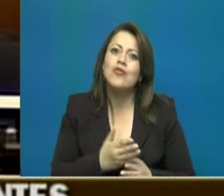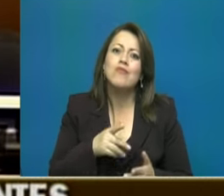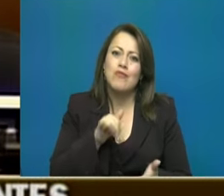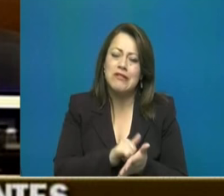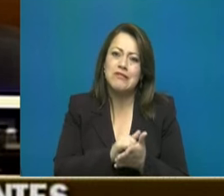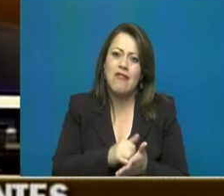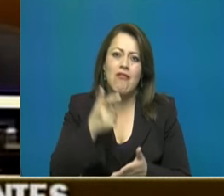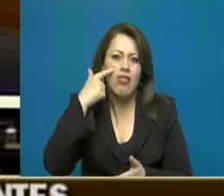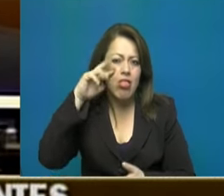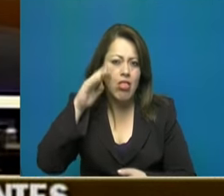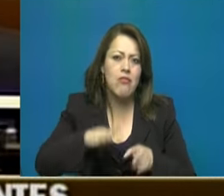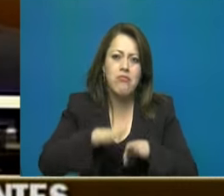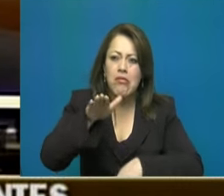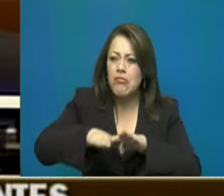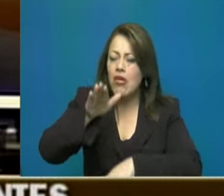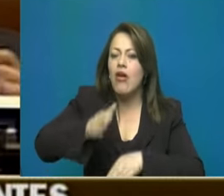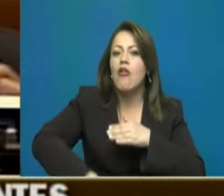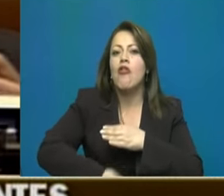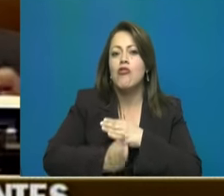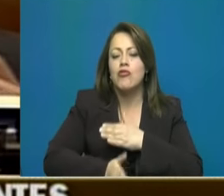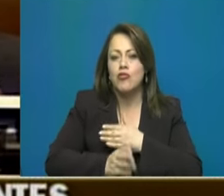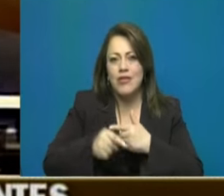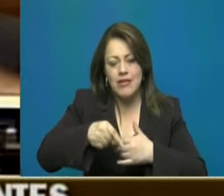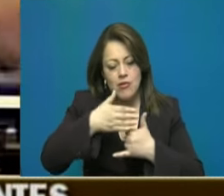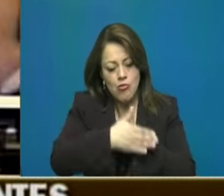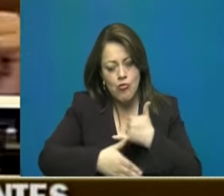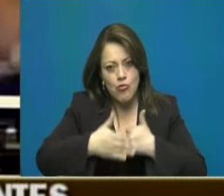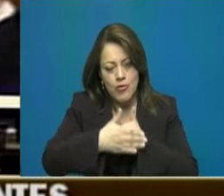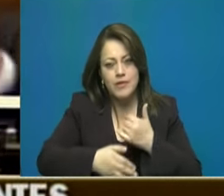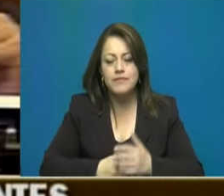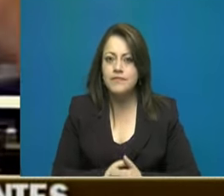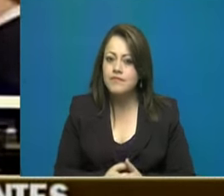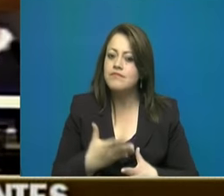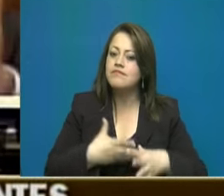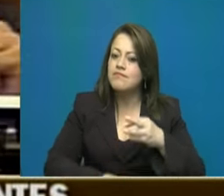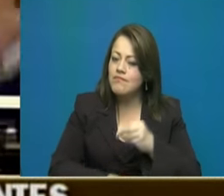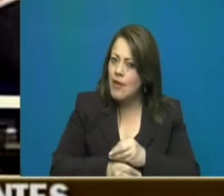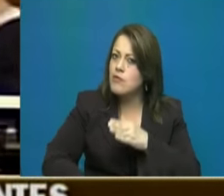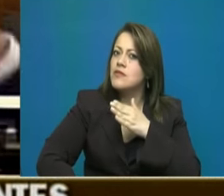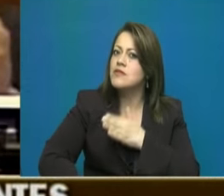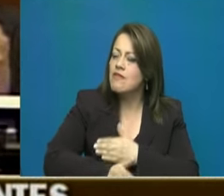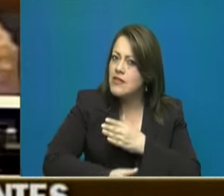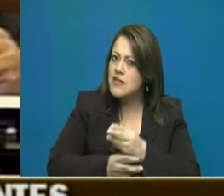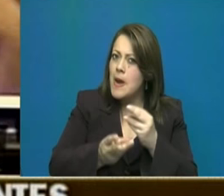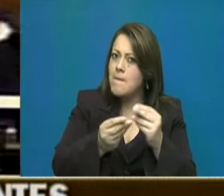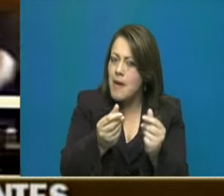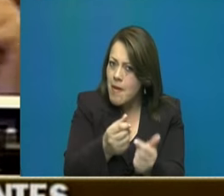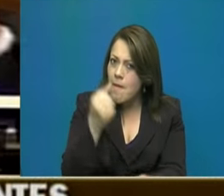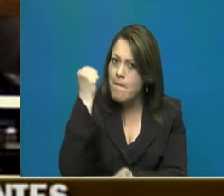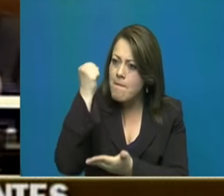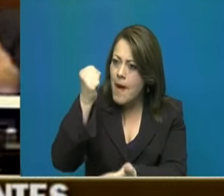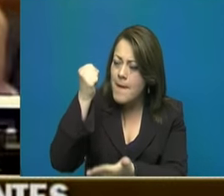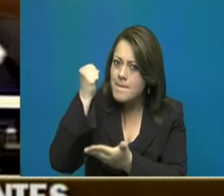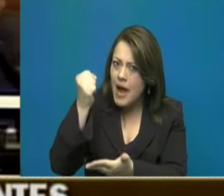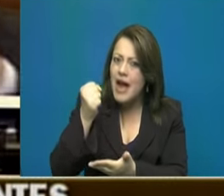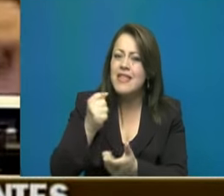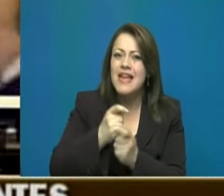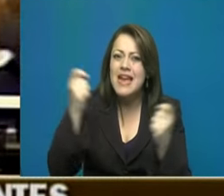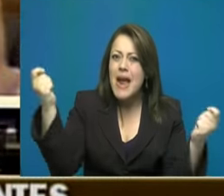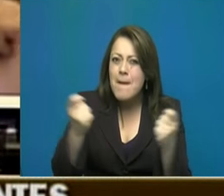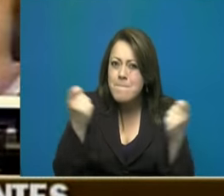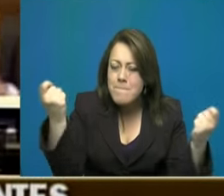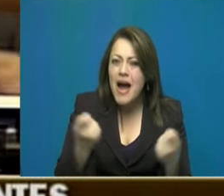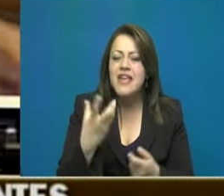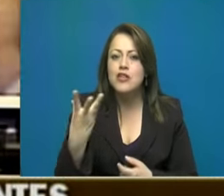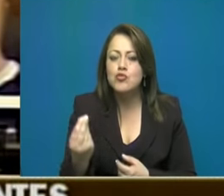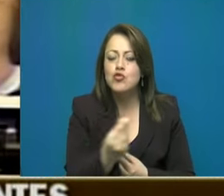enormes inequidades terminan profundizándose en nuestro país. Hay que avanzar en la financiación pública de las campañas de los